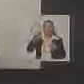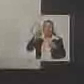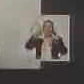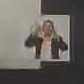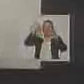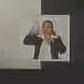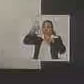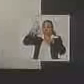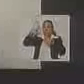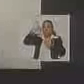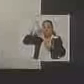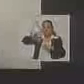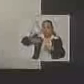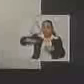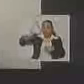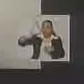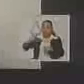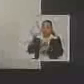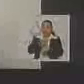importante. Yo entraré